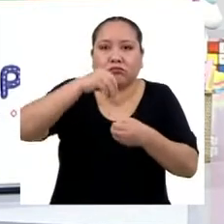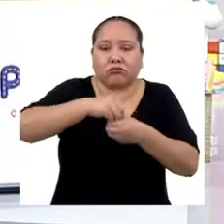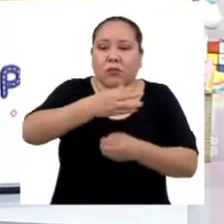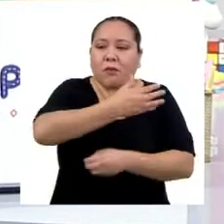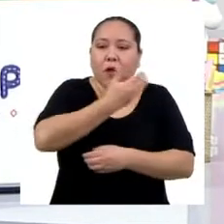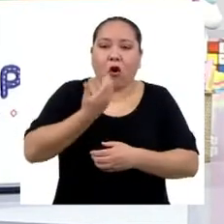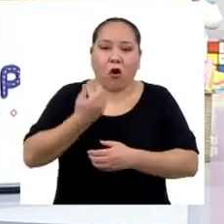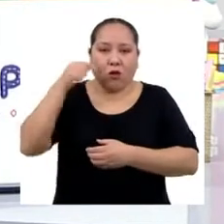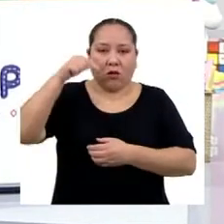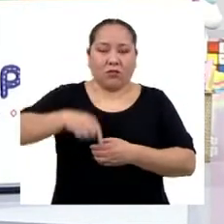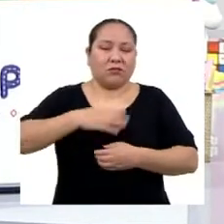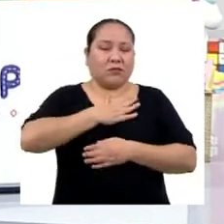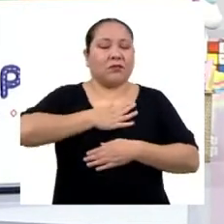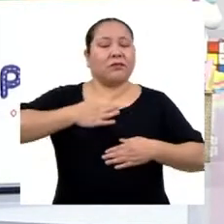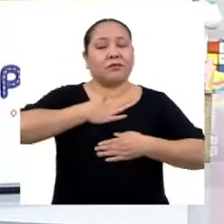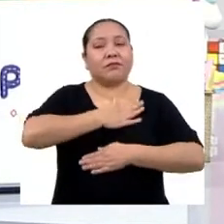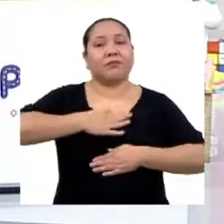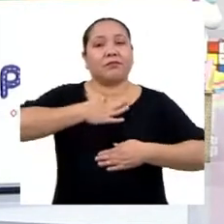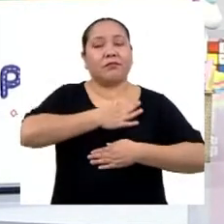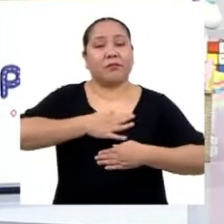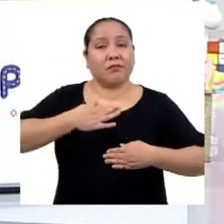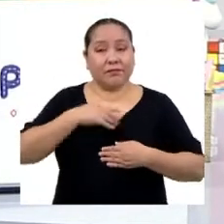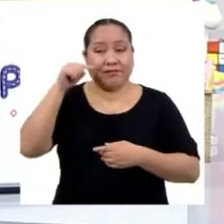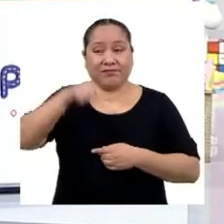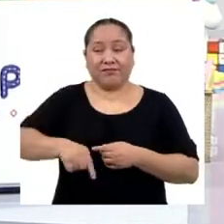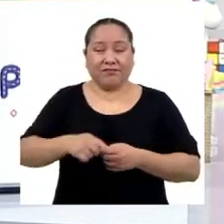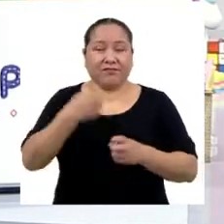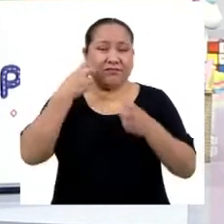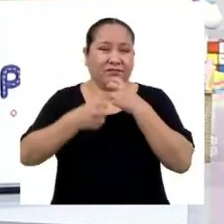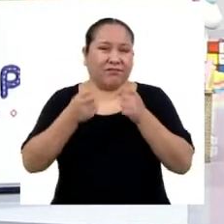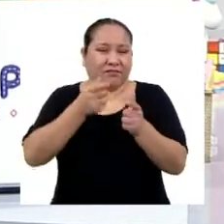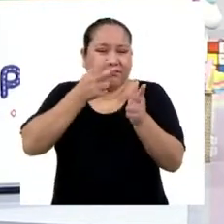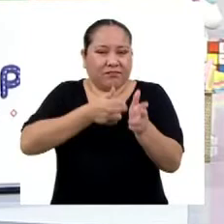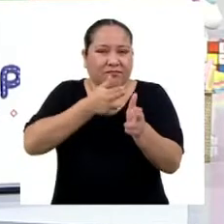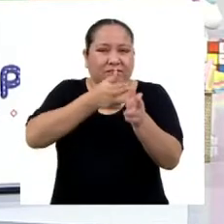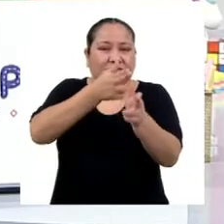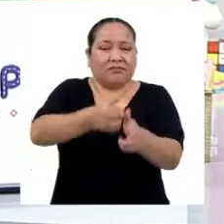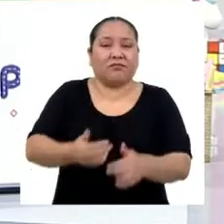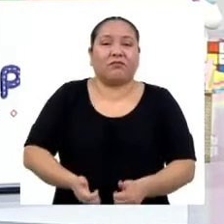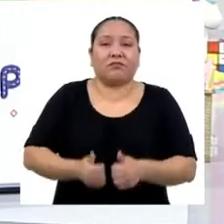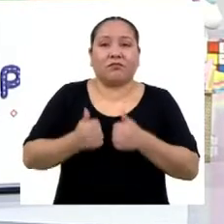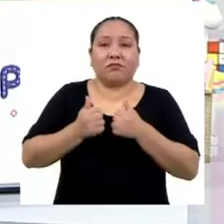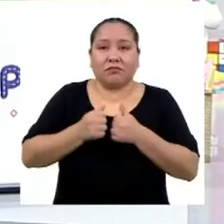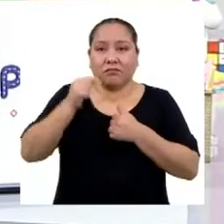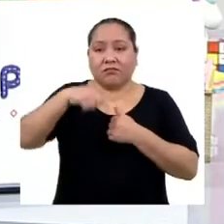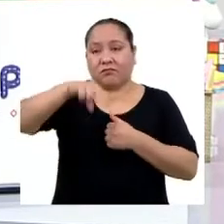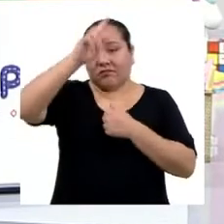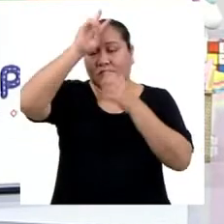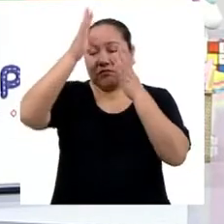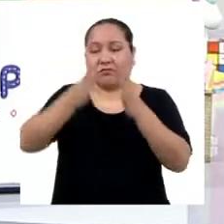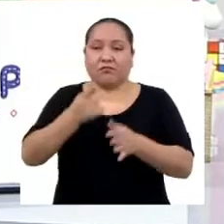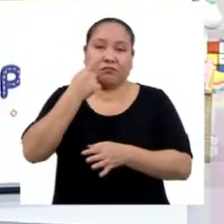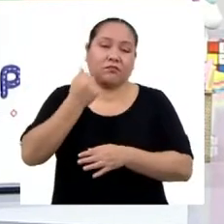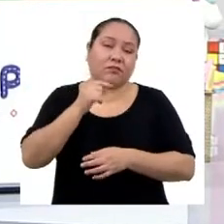nuestro estado de ánimo ante el impacto del tráfico vehicular en la vida de las peruanas y